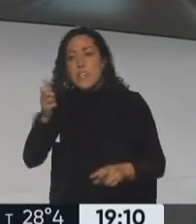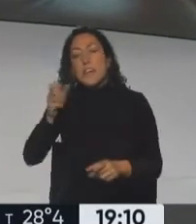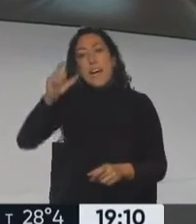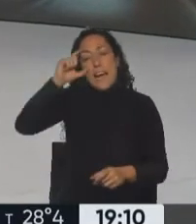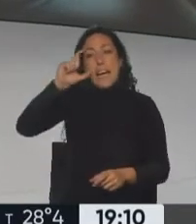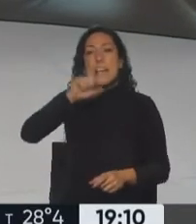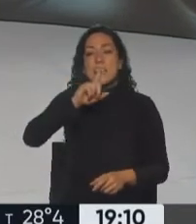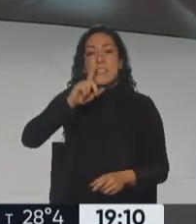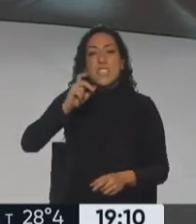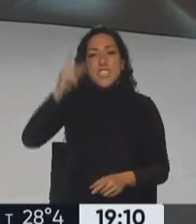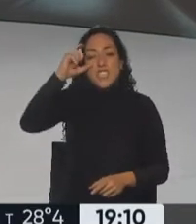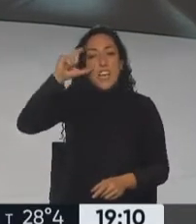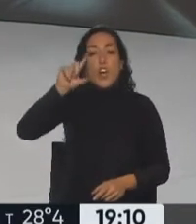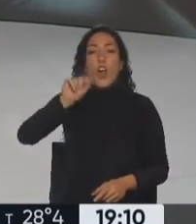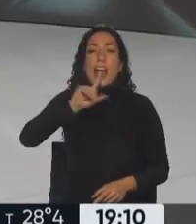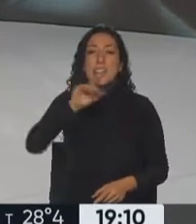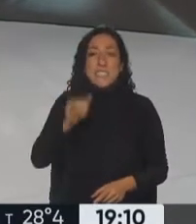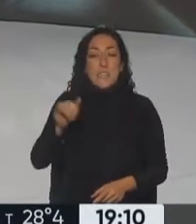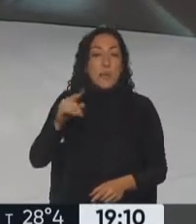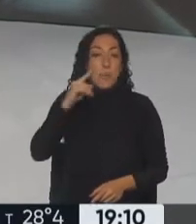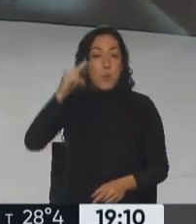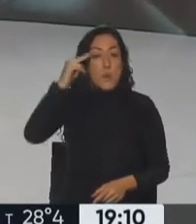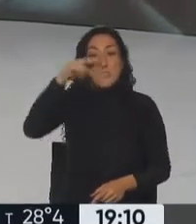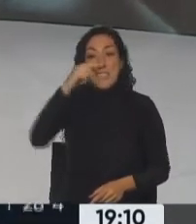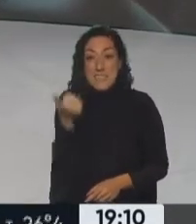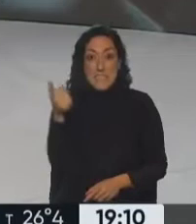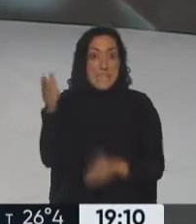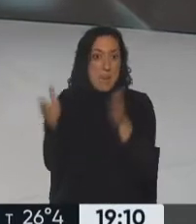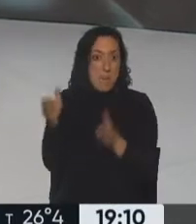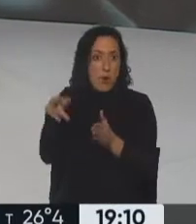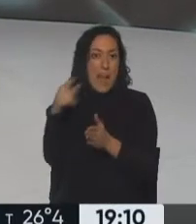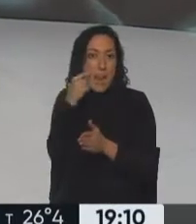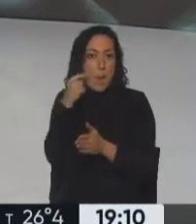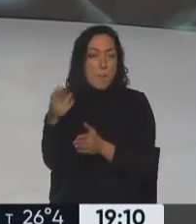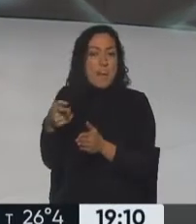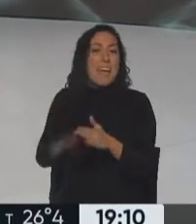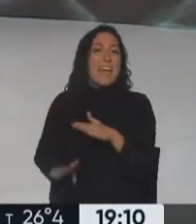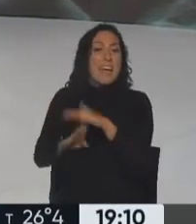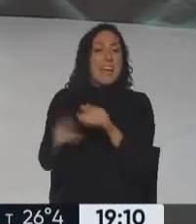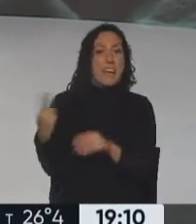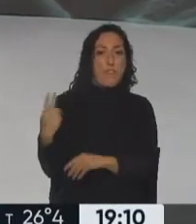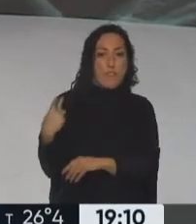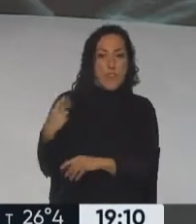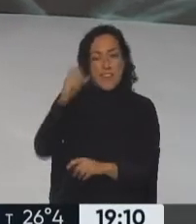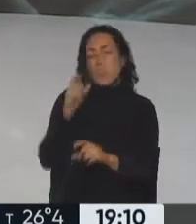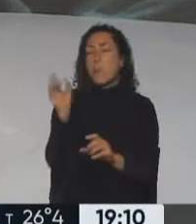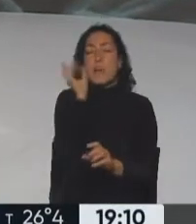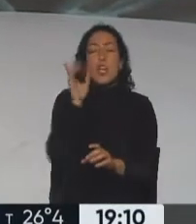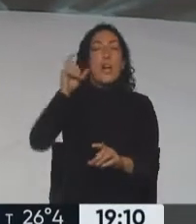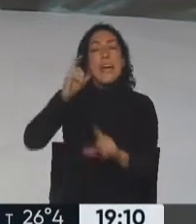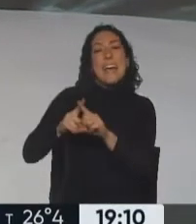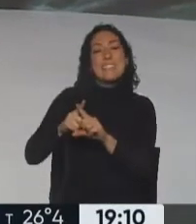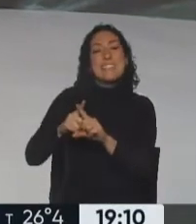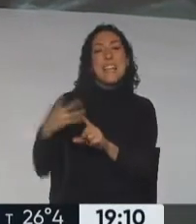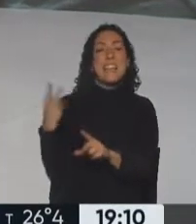en octubre de 1976, quien en ese tiempo era el jefe de operación, exdirector, perdón, de investigaciones